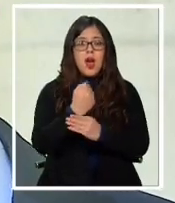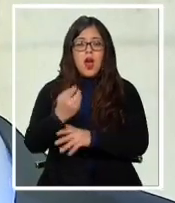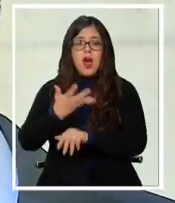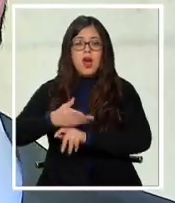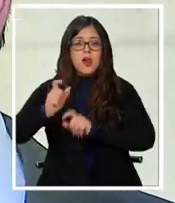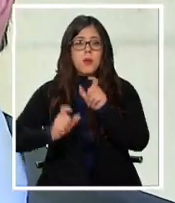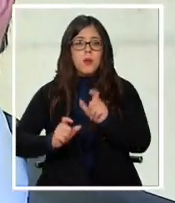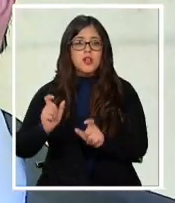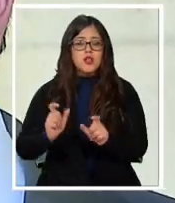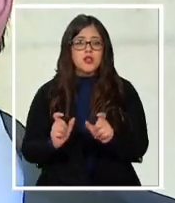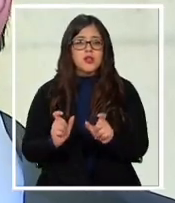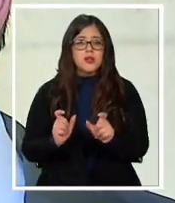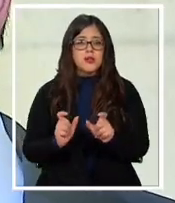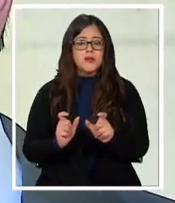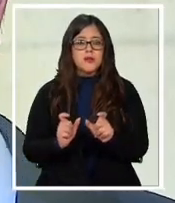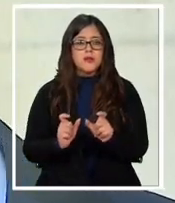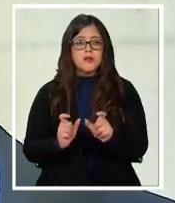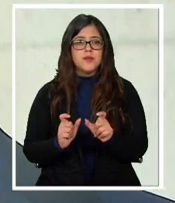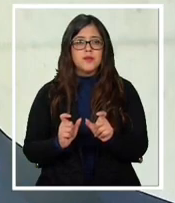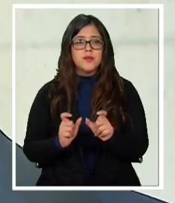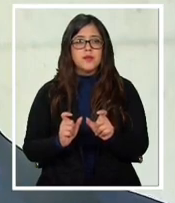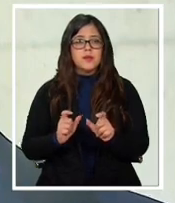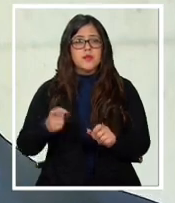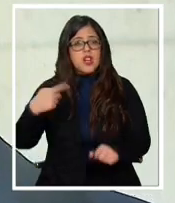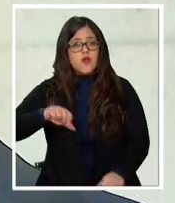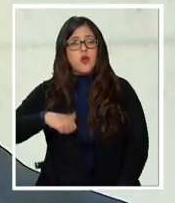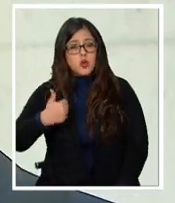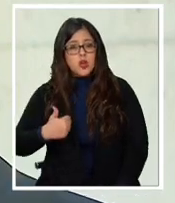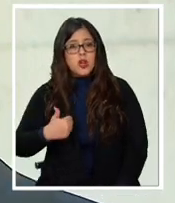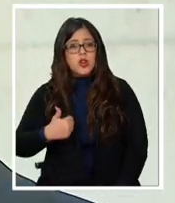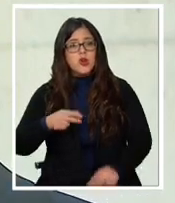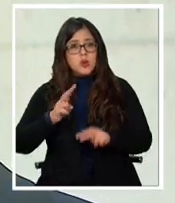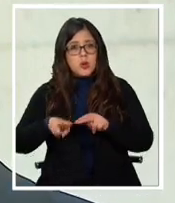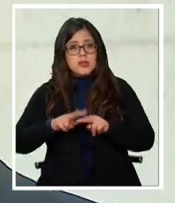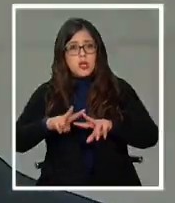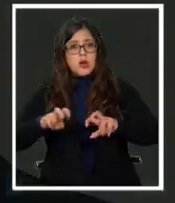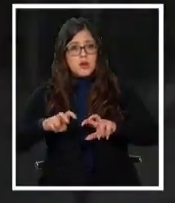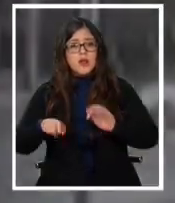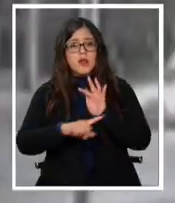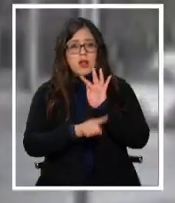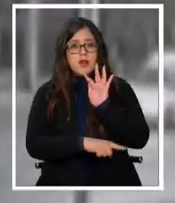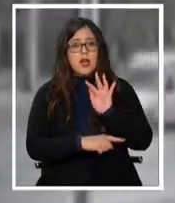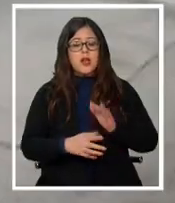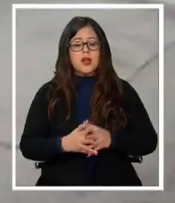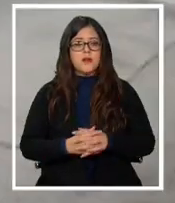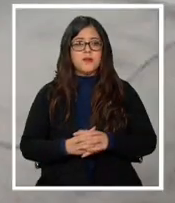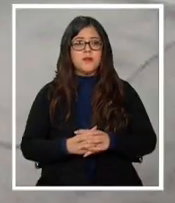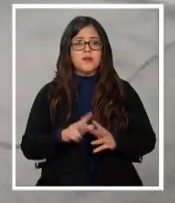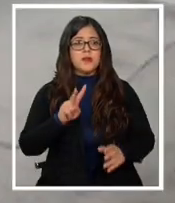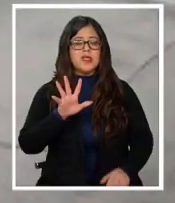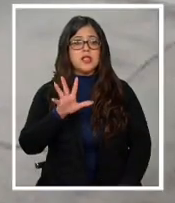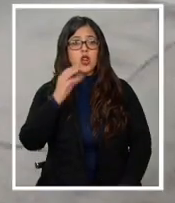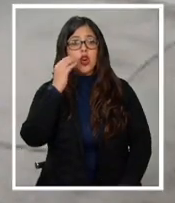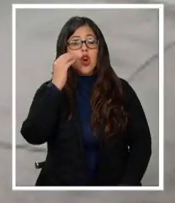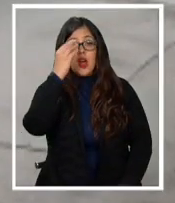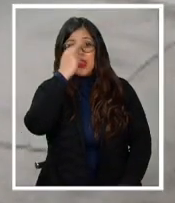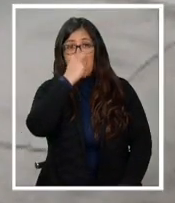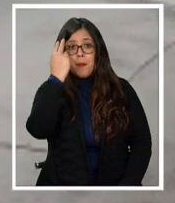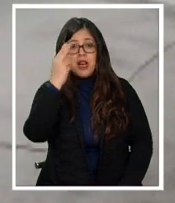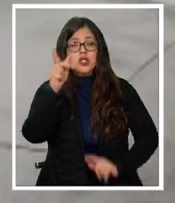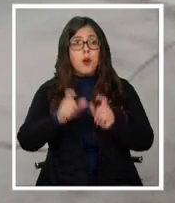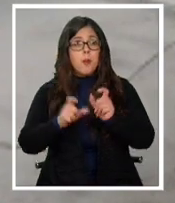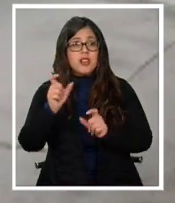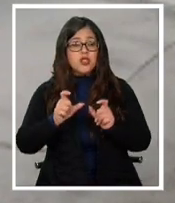de personas que desinteresadamente colaboraron con la investigación de la Fiscalía. El 25 de marzo, los